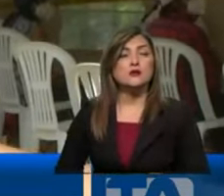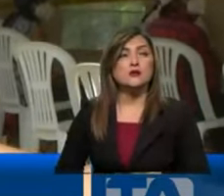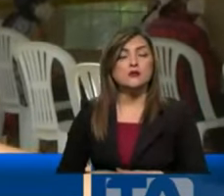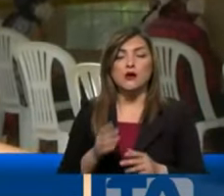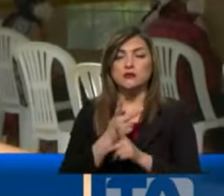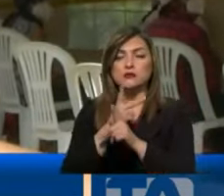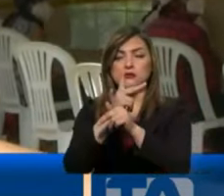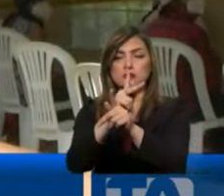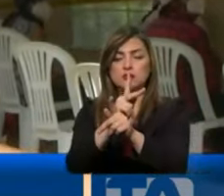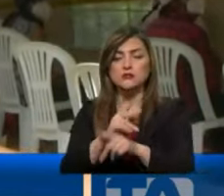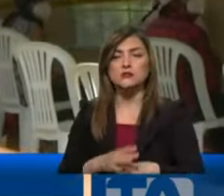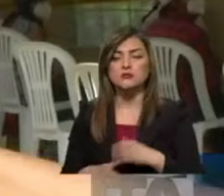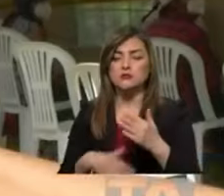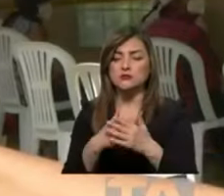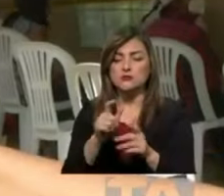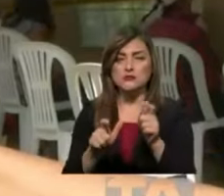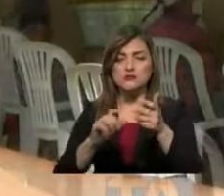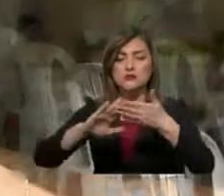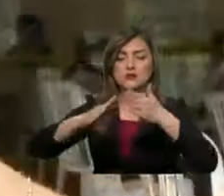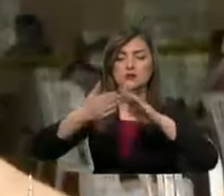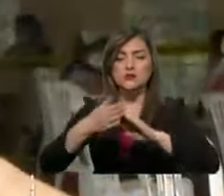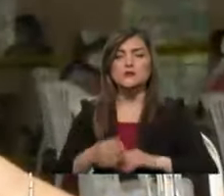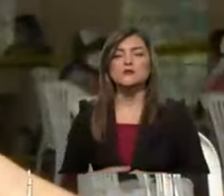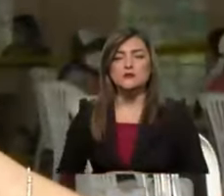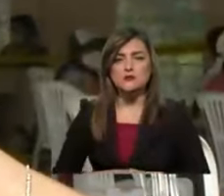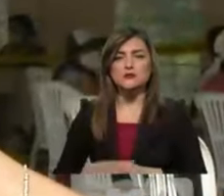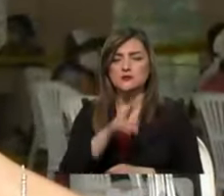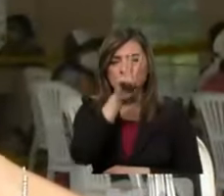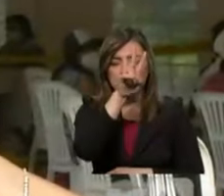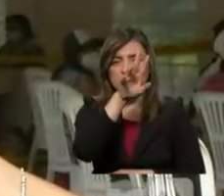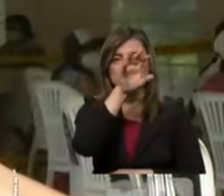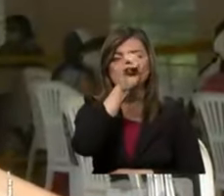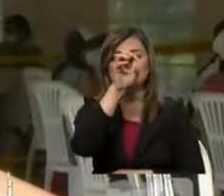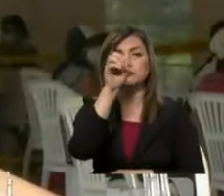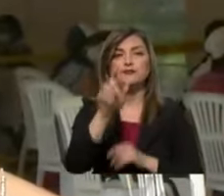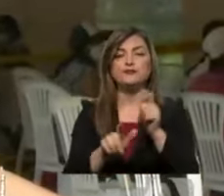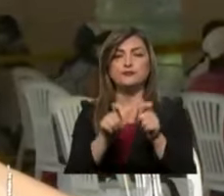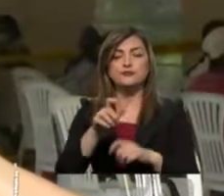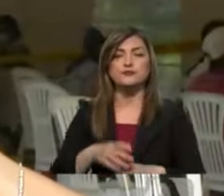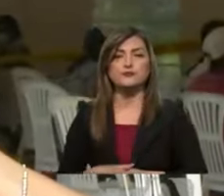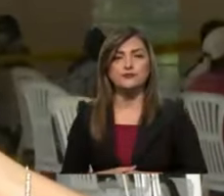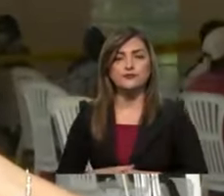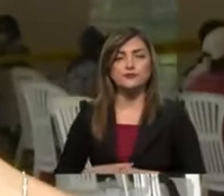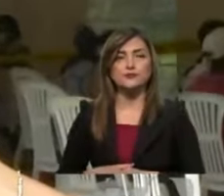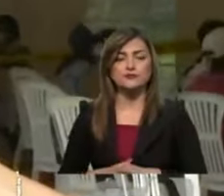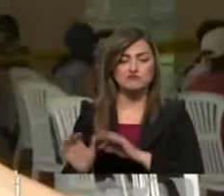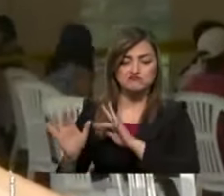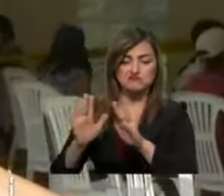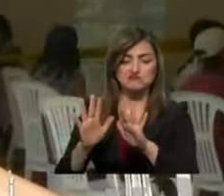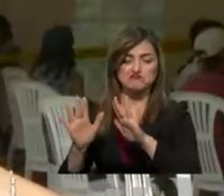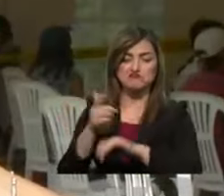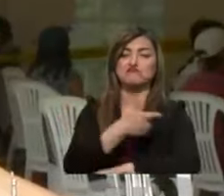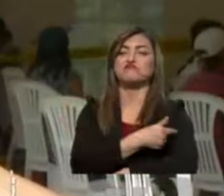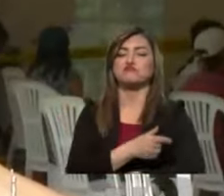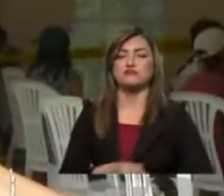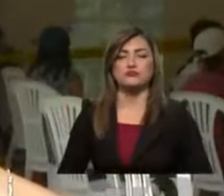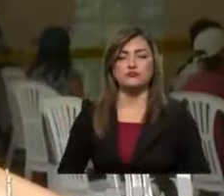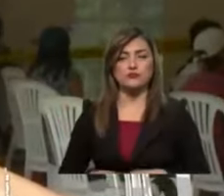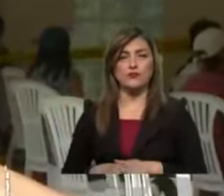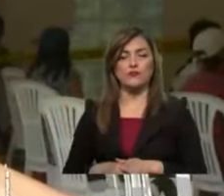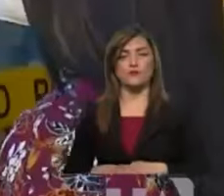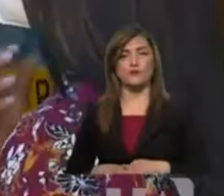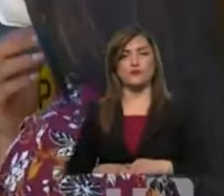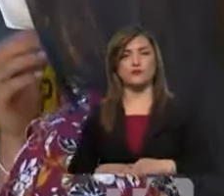estar protegidos. Toda la gente de las comunidades, están como 200 personas. Están aquí al momento ya, como ve aquí, pues ya están listos